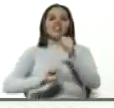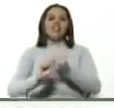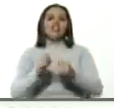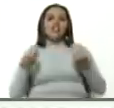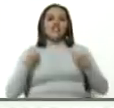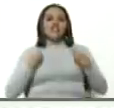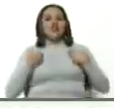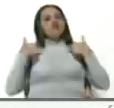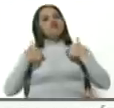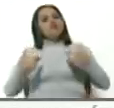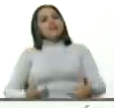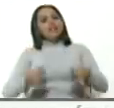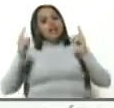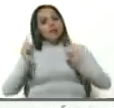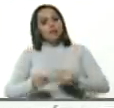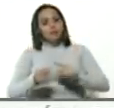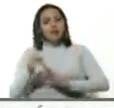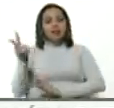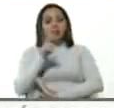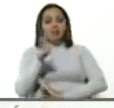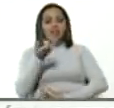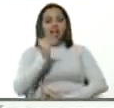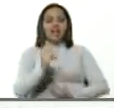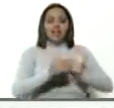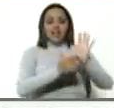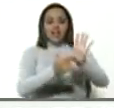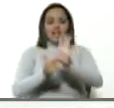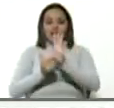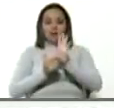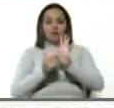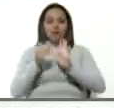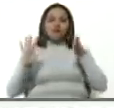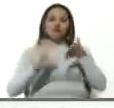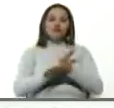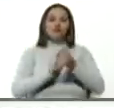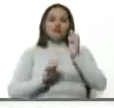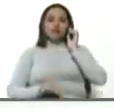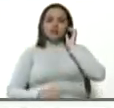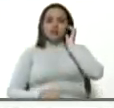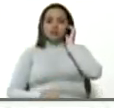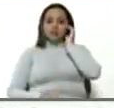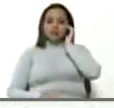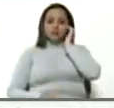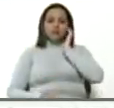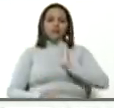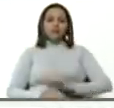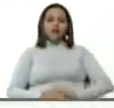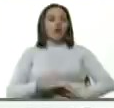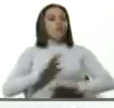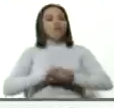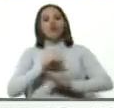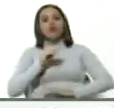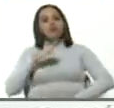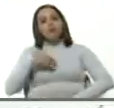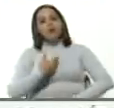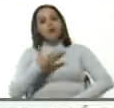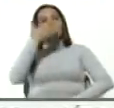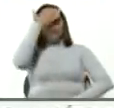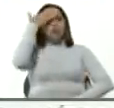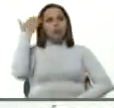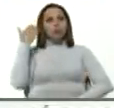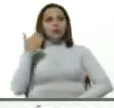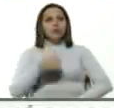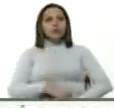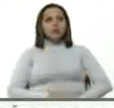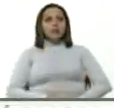vida humana para que Venezuela sea ejemplo en esta materia. Porque no debemos nunca olvidar, cuando